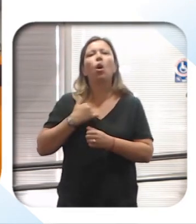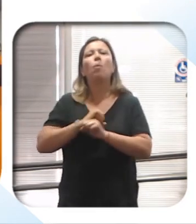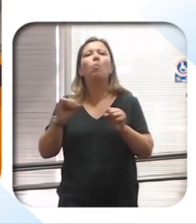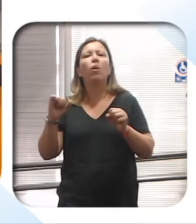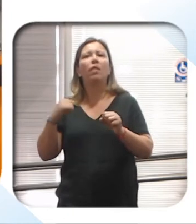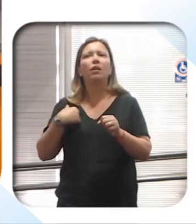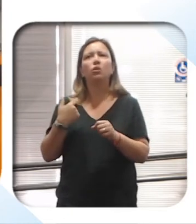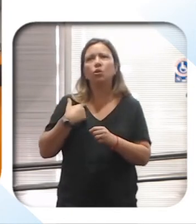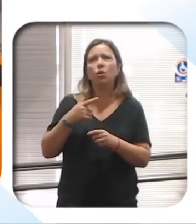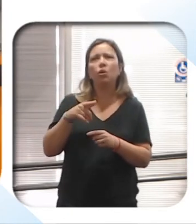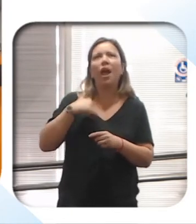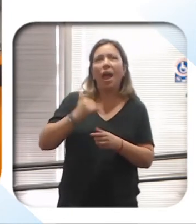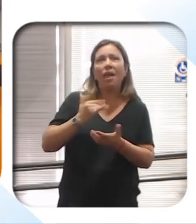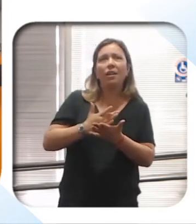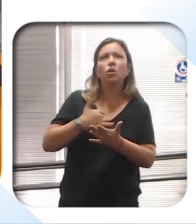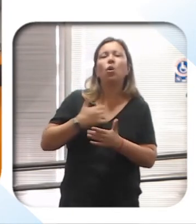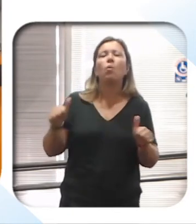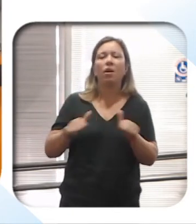ejercernos.